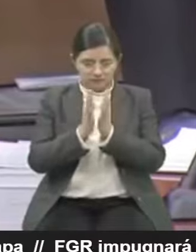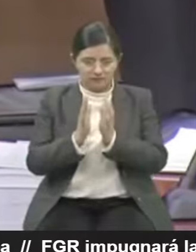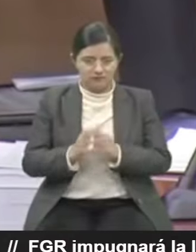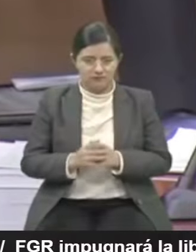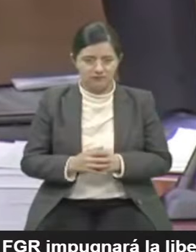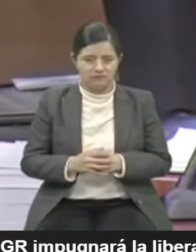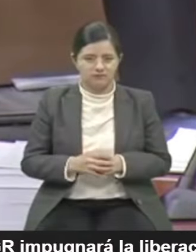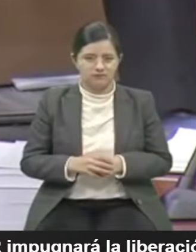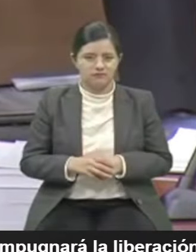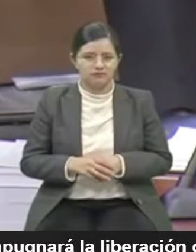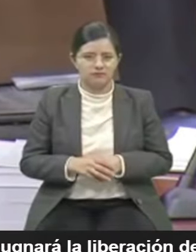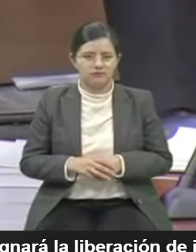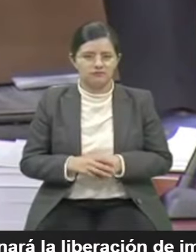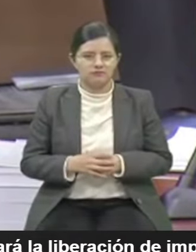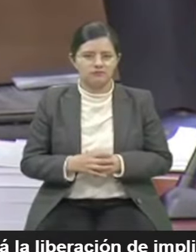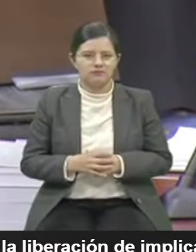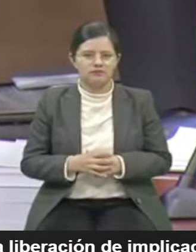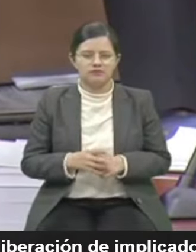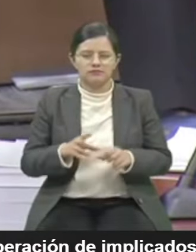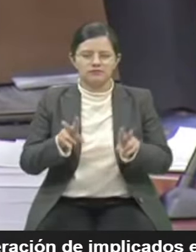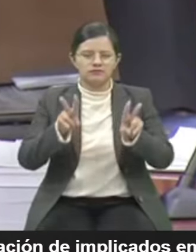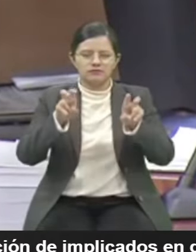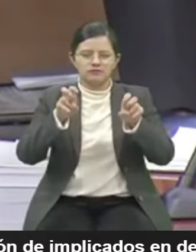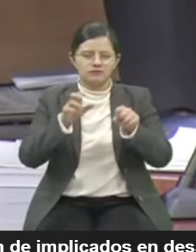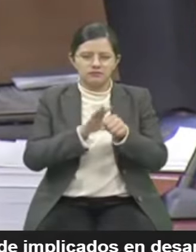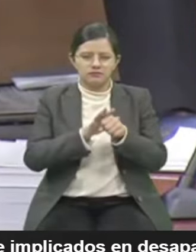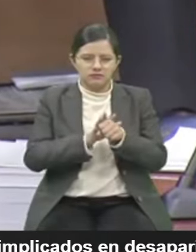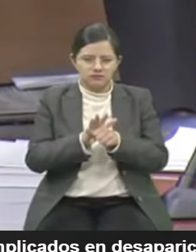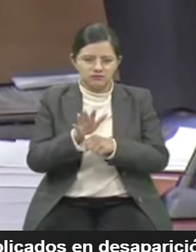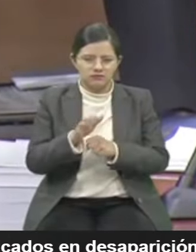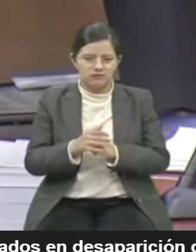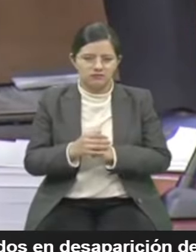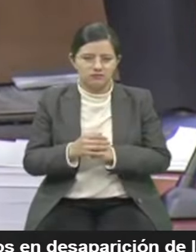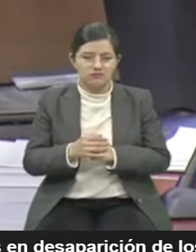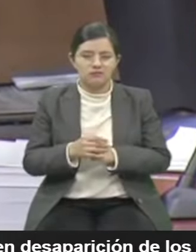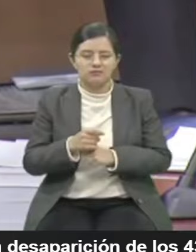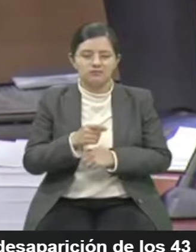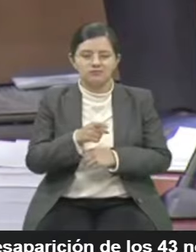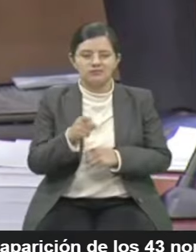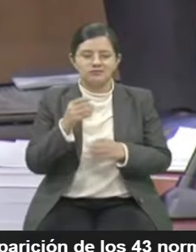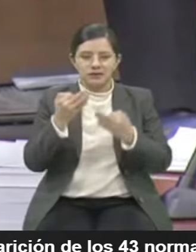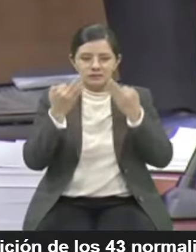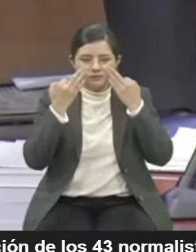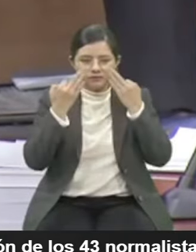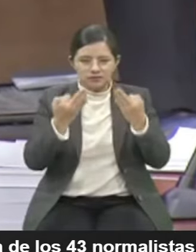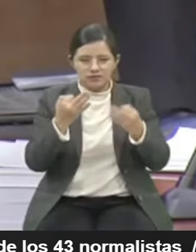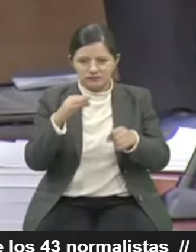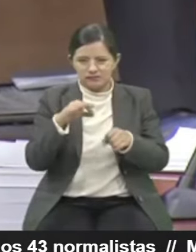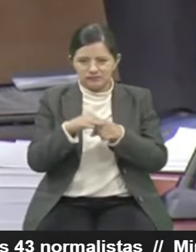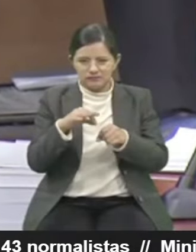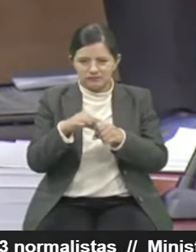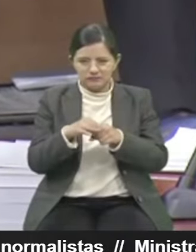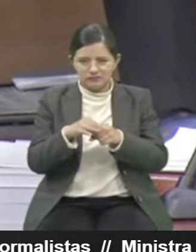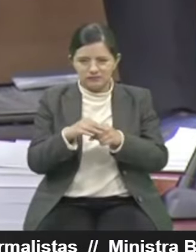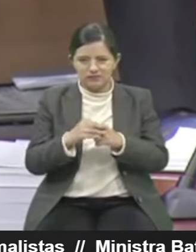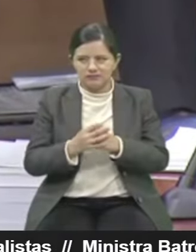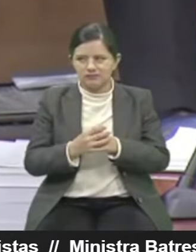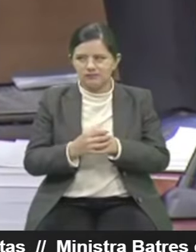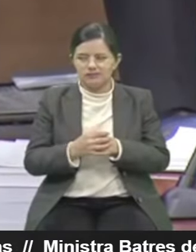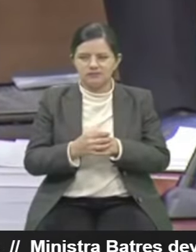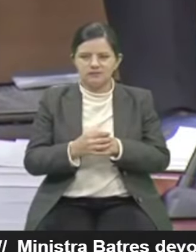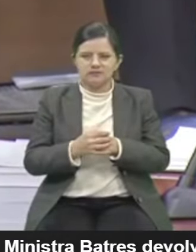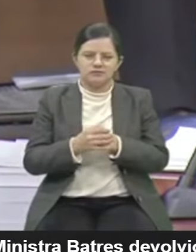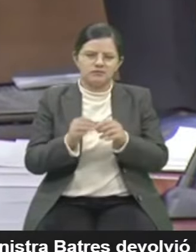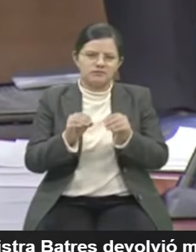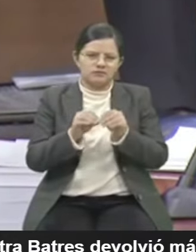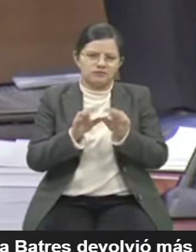participación el tema de fondo no es el concepto de la observación electoral por supuesto